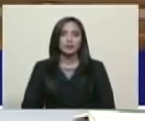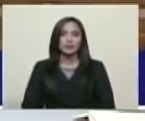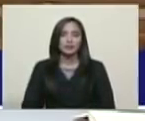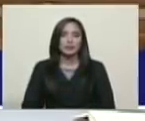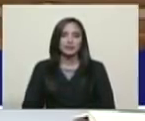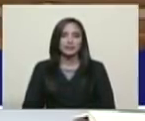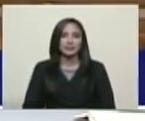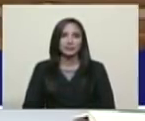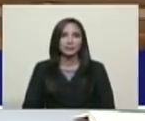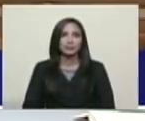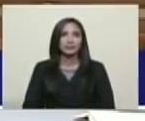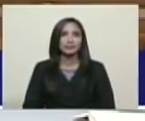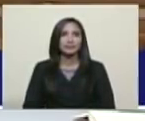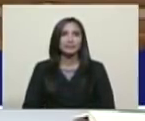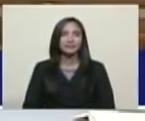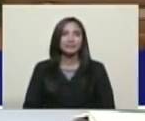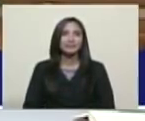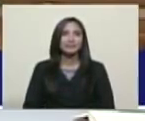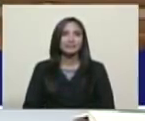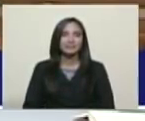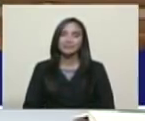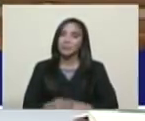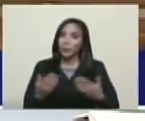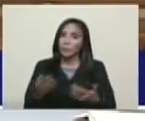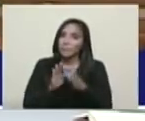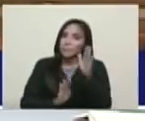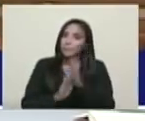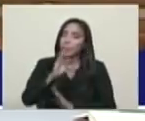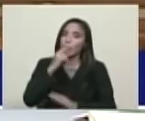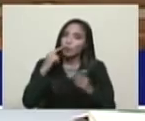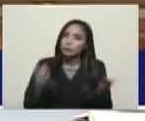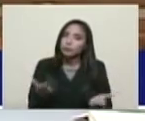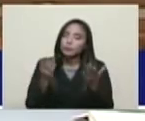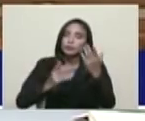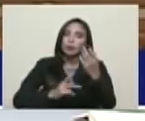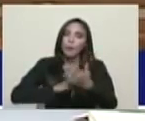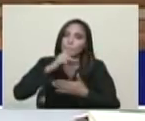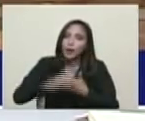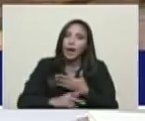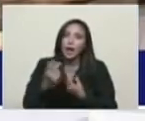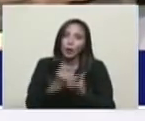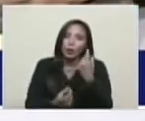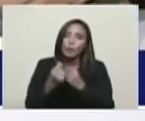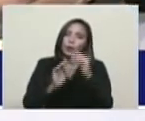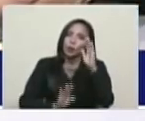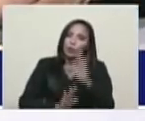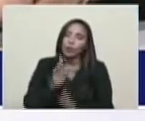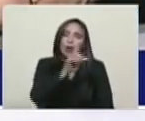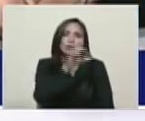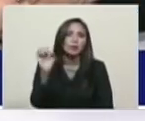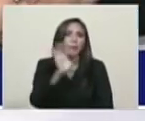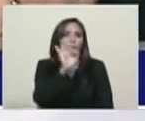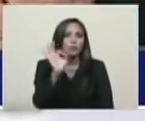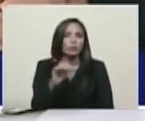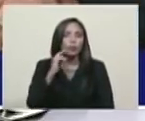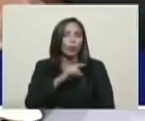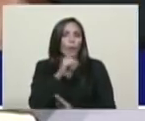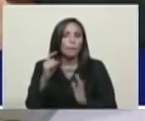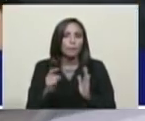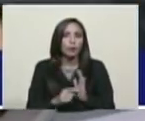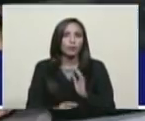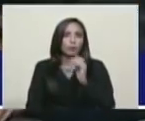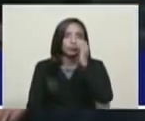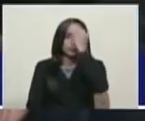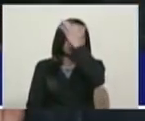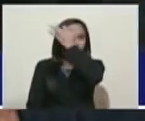justos, acordados. Vamos a seguir insistiendo en el programa de recuperación económica hasta que logremos ese 100%.